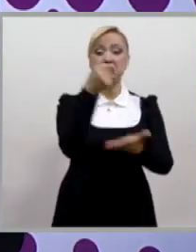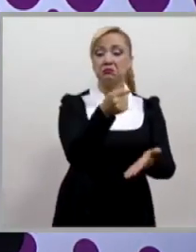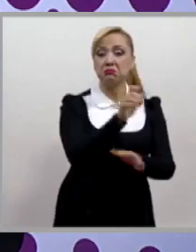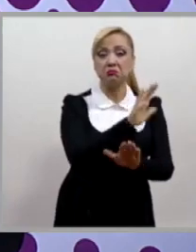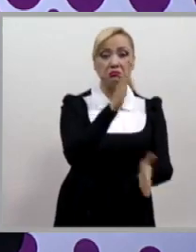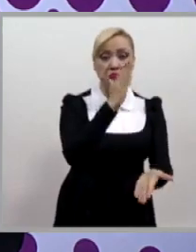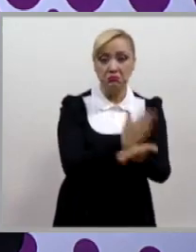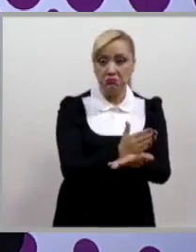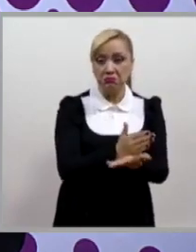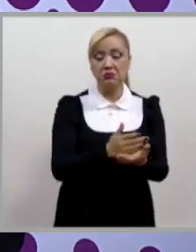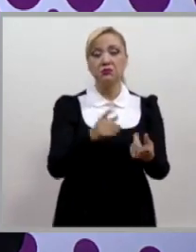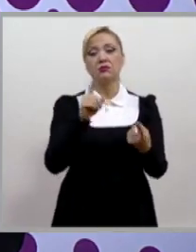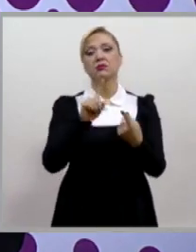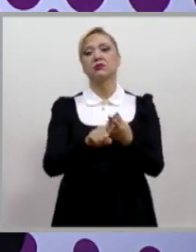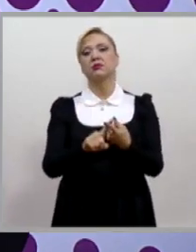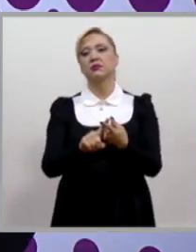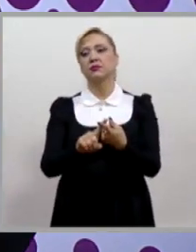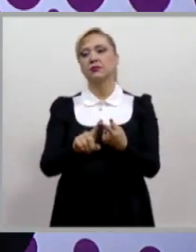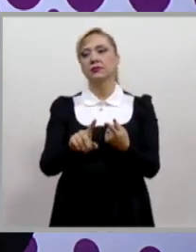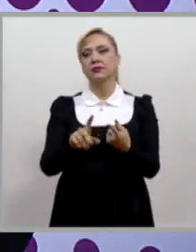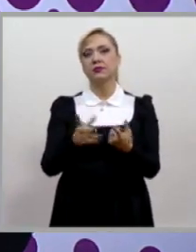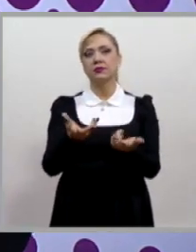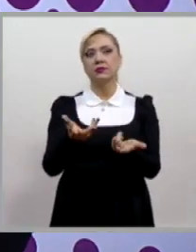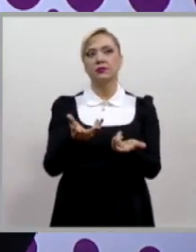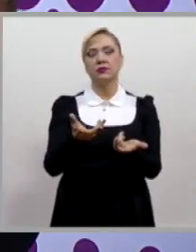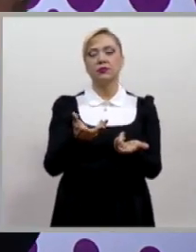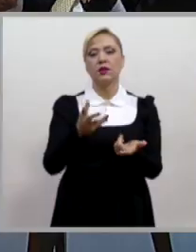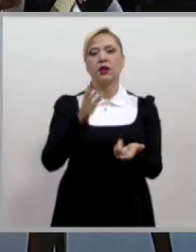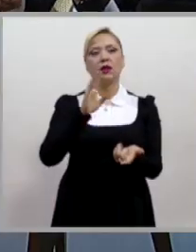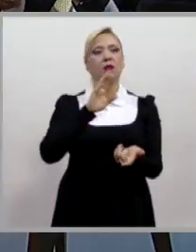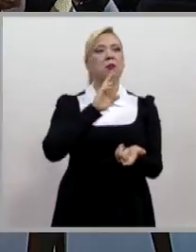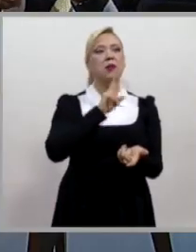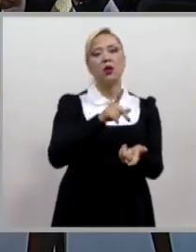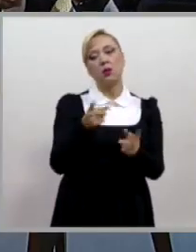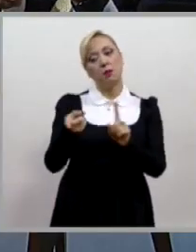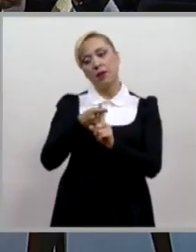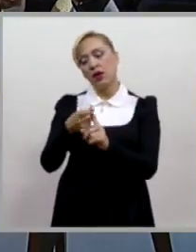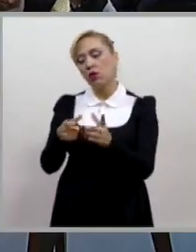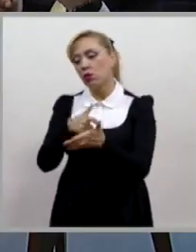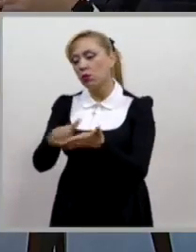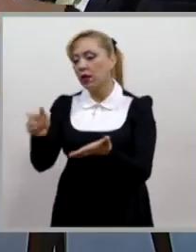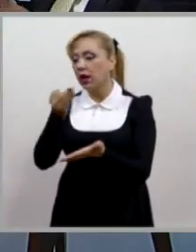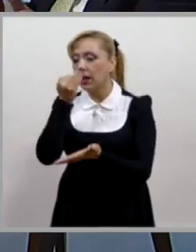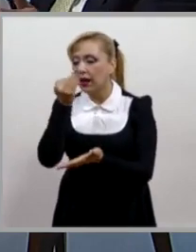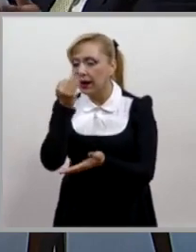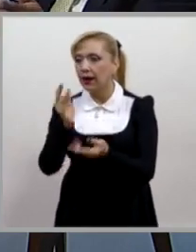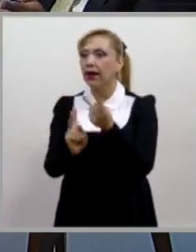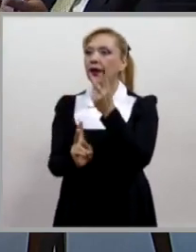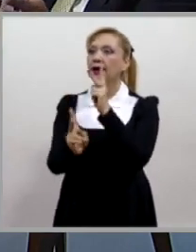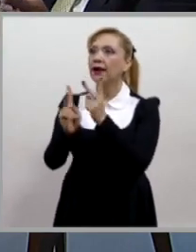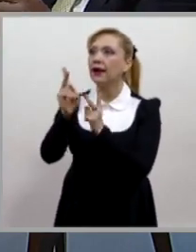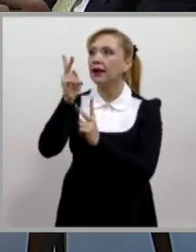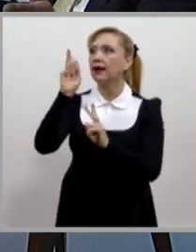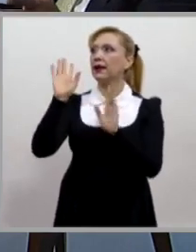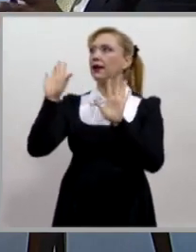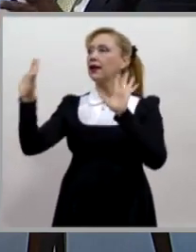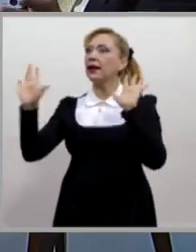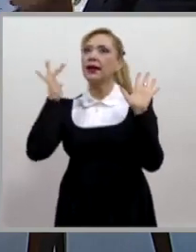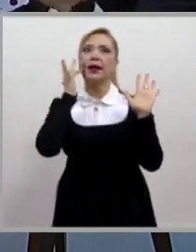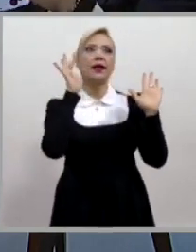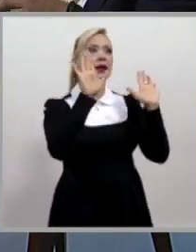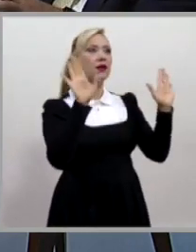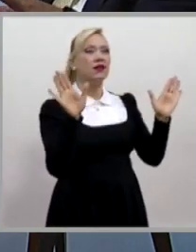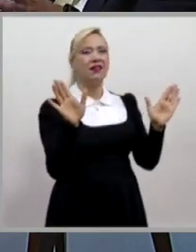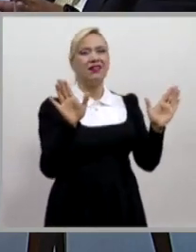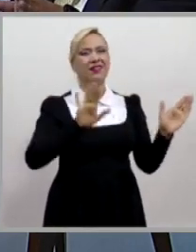plantas, a espejos, pues le pueden meter incluso hasta tener un tribunal en línea, totalmente, 100% en